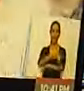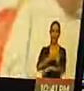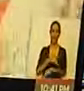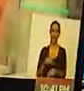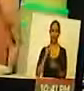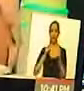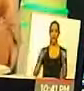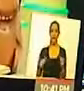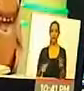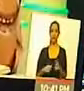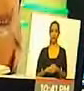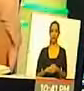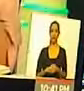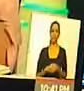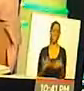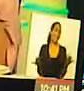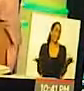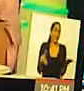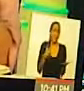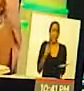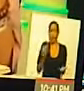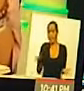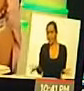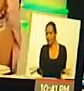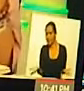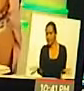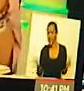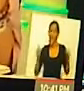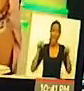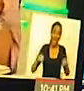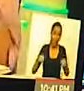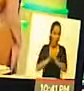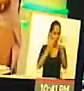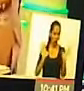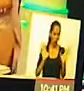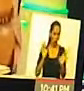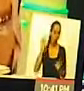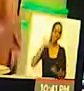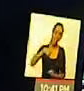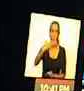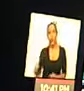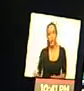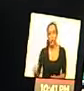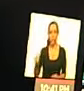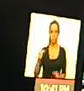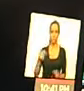se lo cree. ¿Qué más les puedo decir? ¿Esto está claro o no está claro?